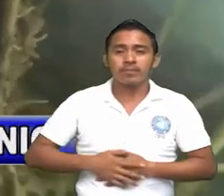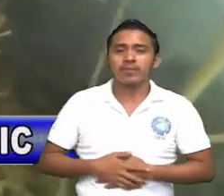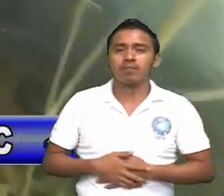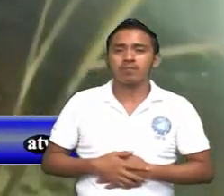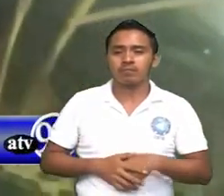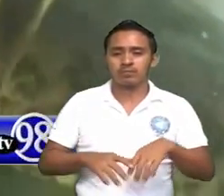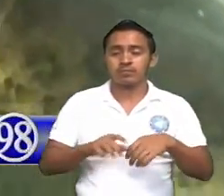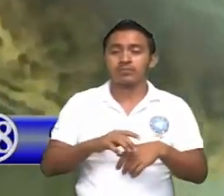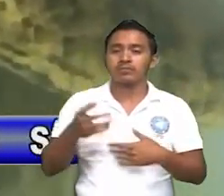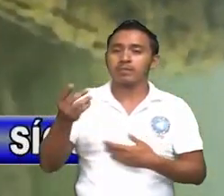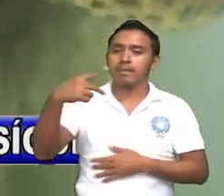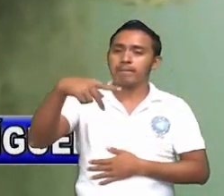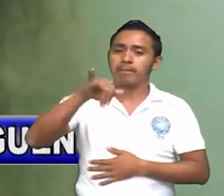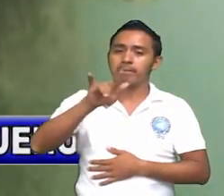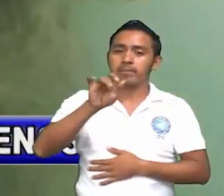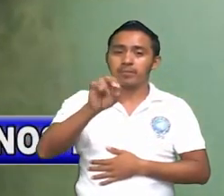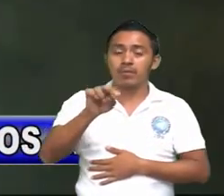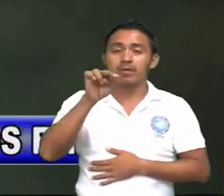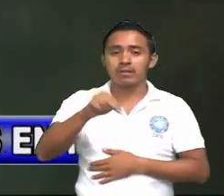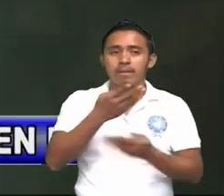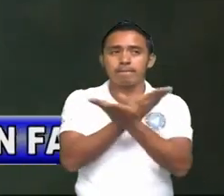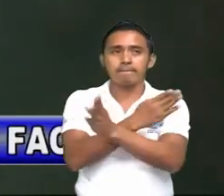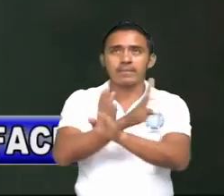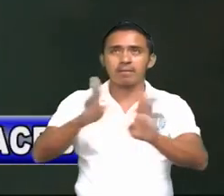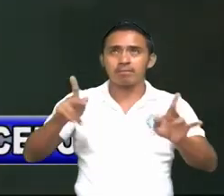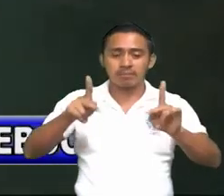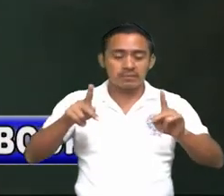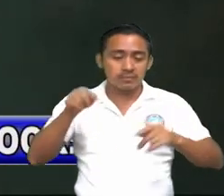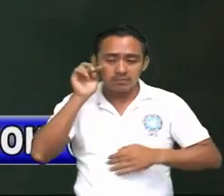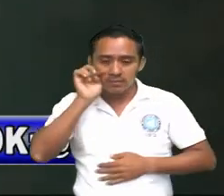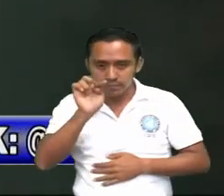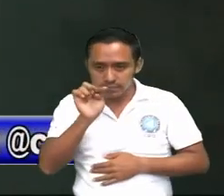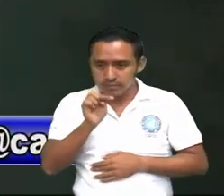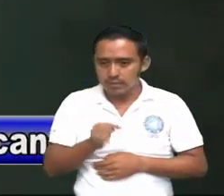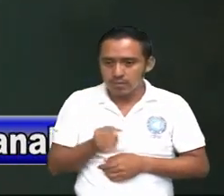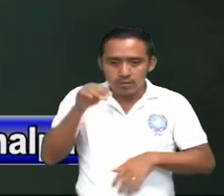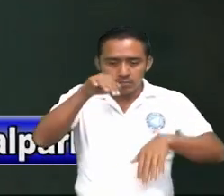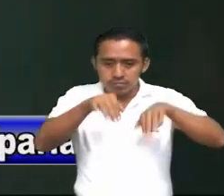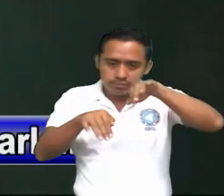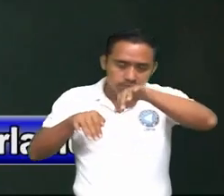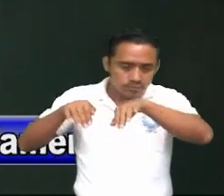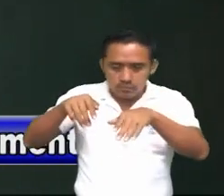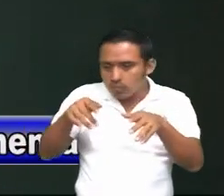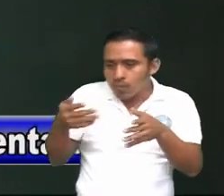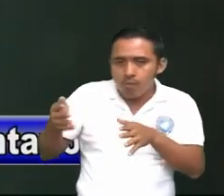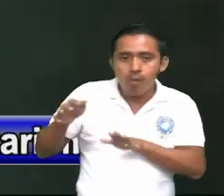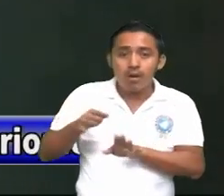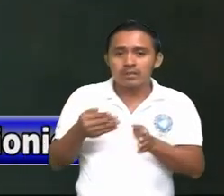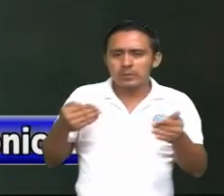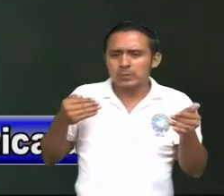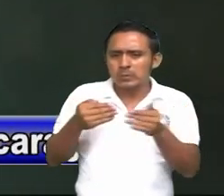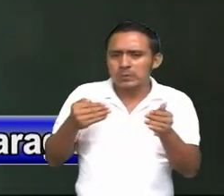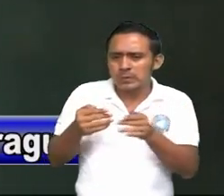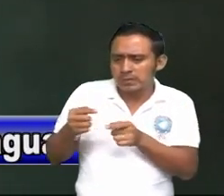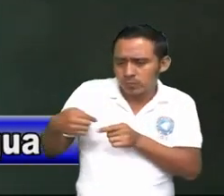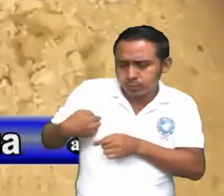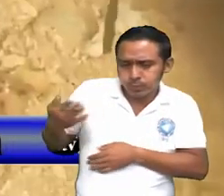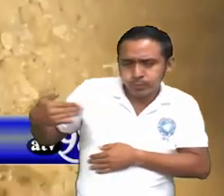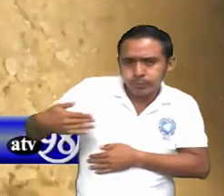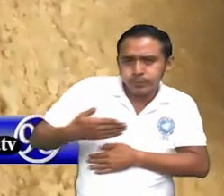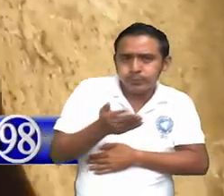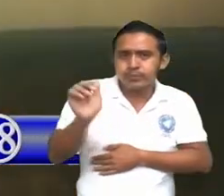reticulada. Desde Brasil, un par de buceadores han podido nadar nada más y nada menos que con una